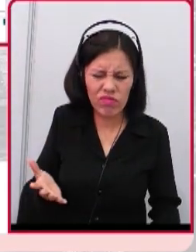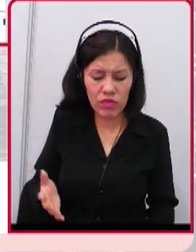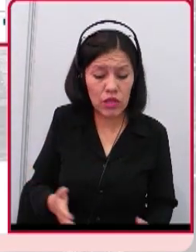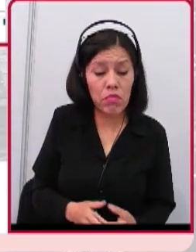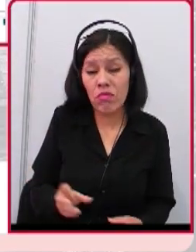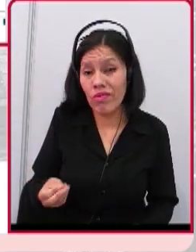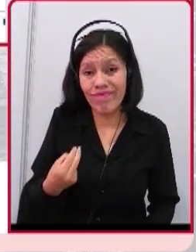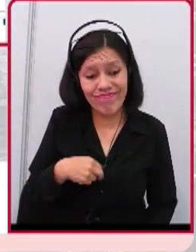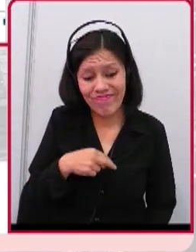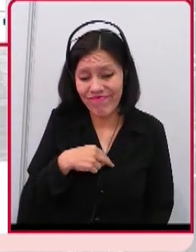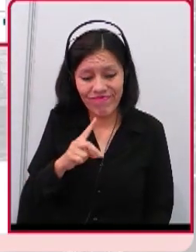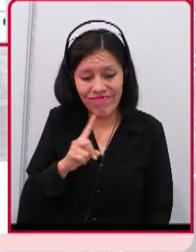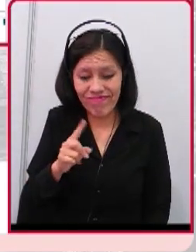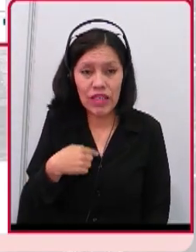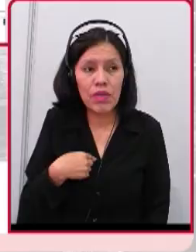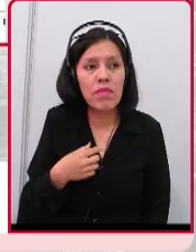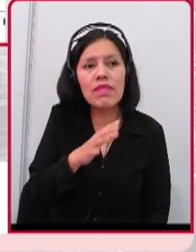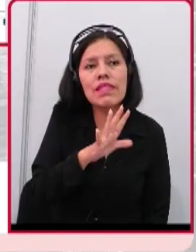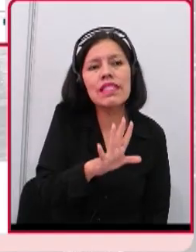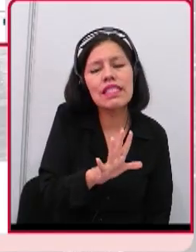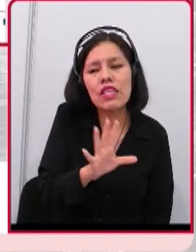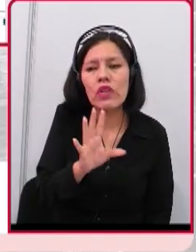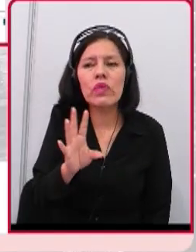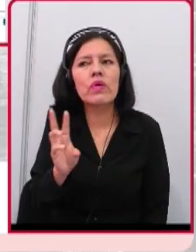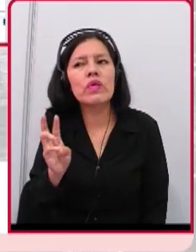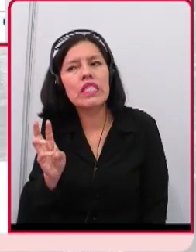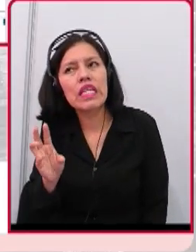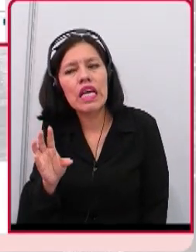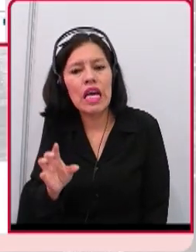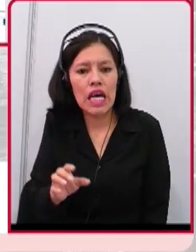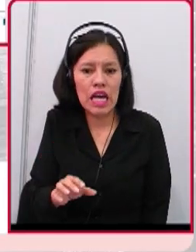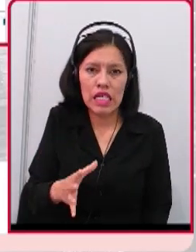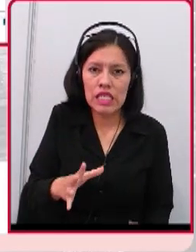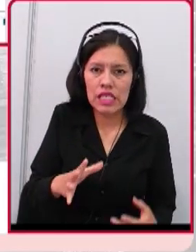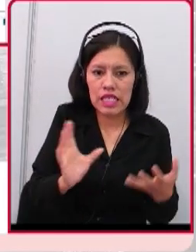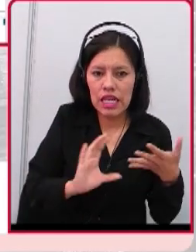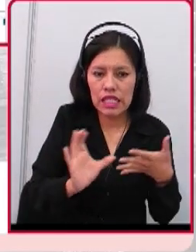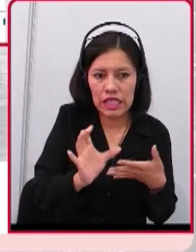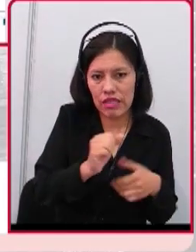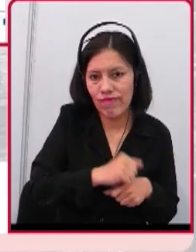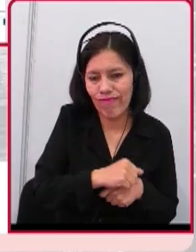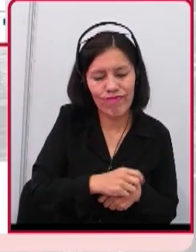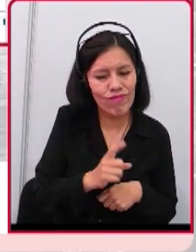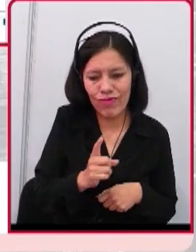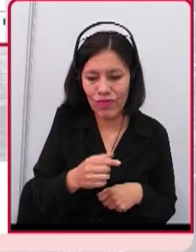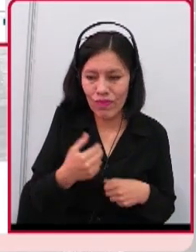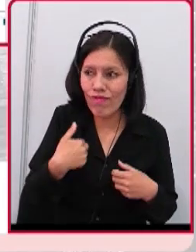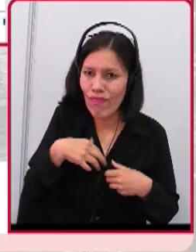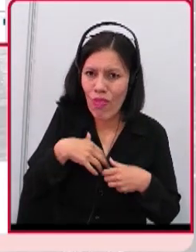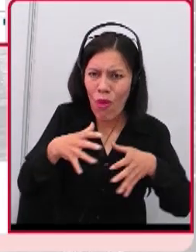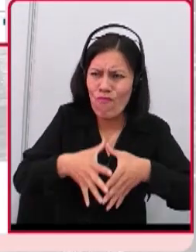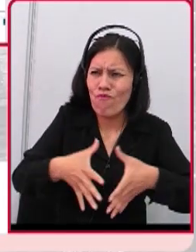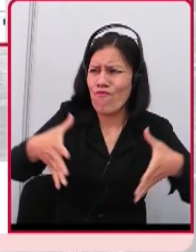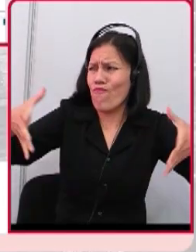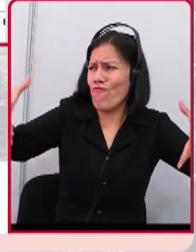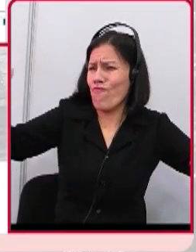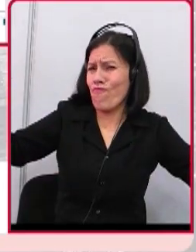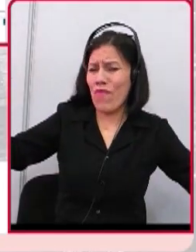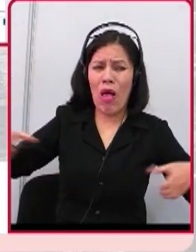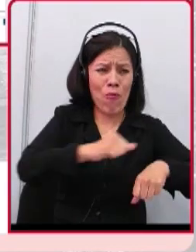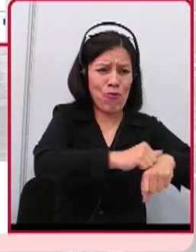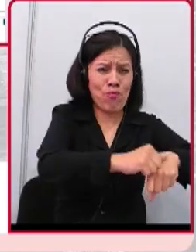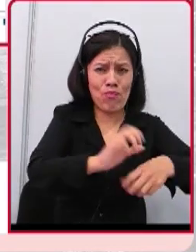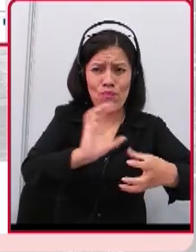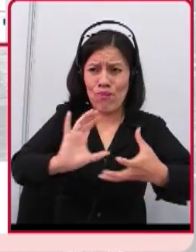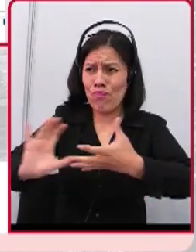o 10 litologías o 10 alteraciones, manejamos una cantidad grande de litologías, una cantidad grande de